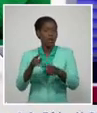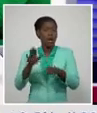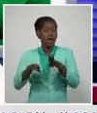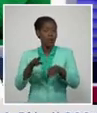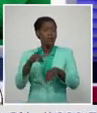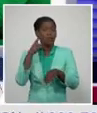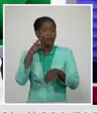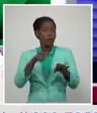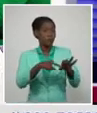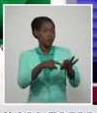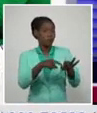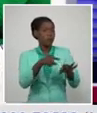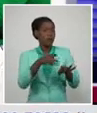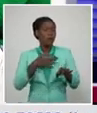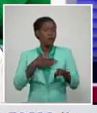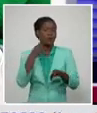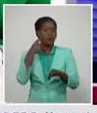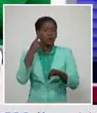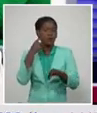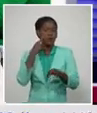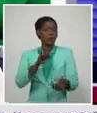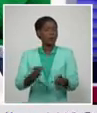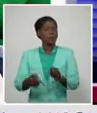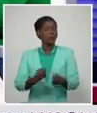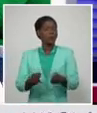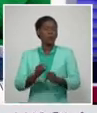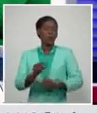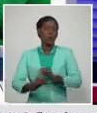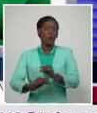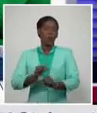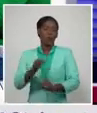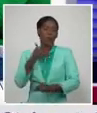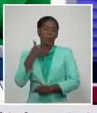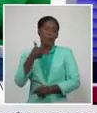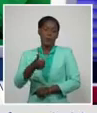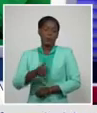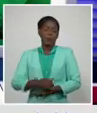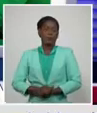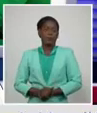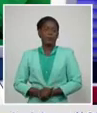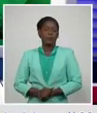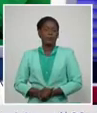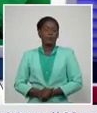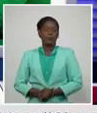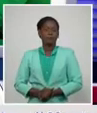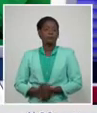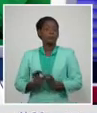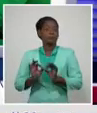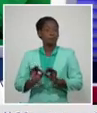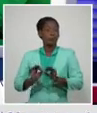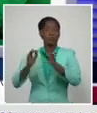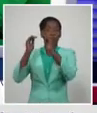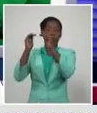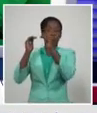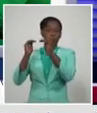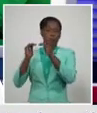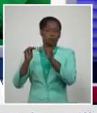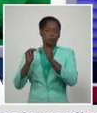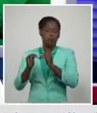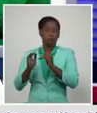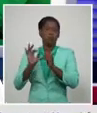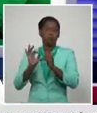este territorio va controlando la pandemia. Finalmente, la tasa de incidencia de casos